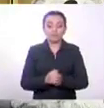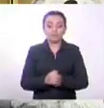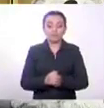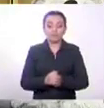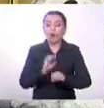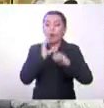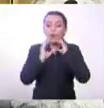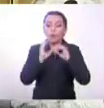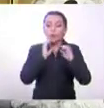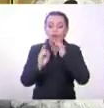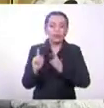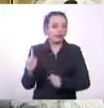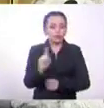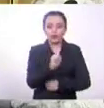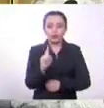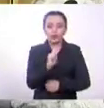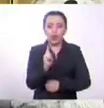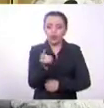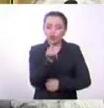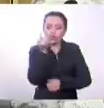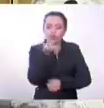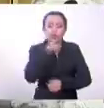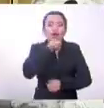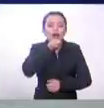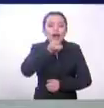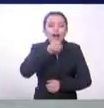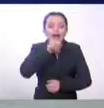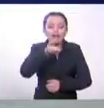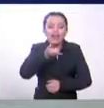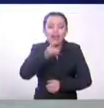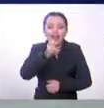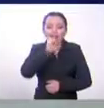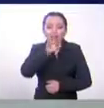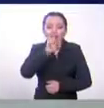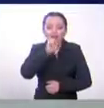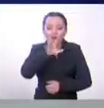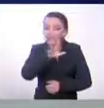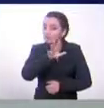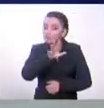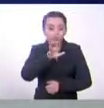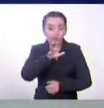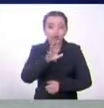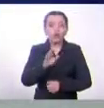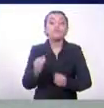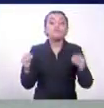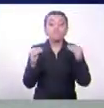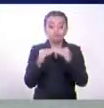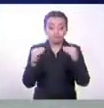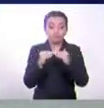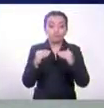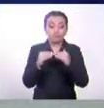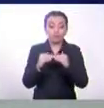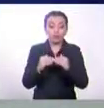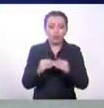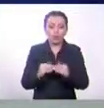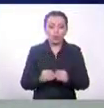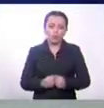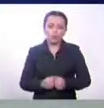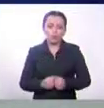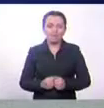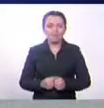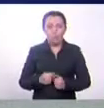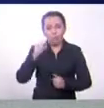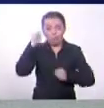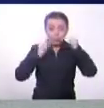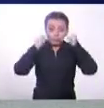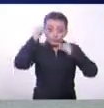hablando, sino que también, Mayra, hay comunicación no verbal que se da a través de los gestos. Por ejemplo, yo puedo hacerte así. Entonces, y tú